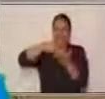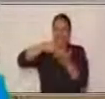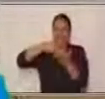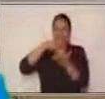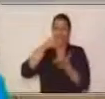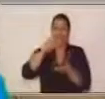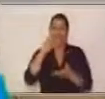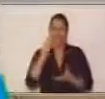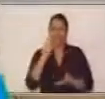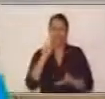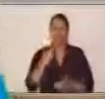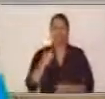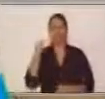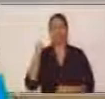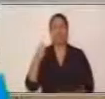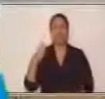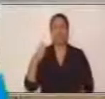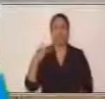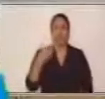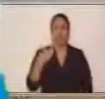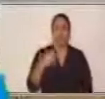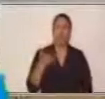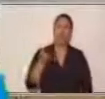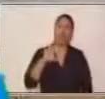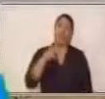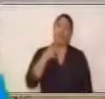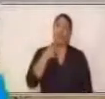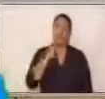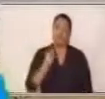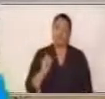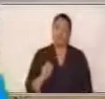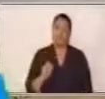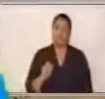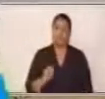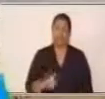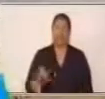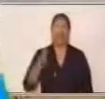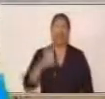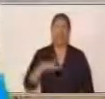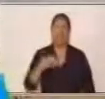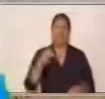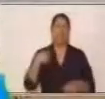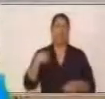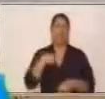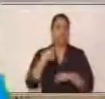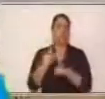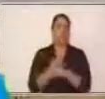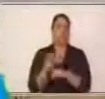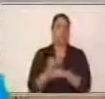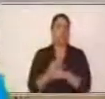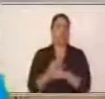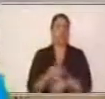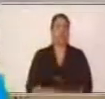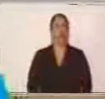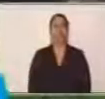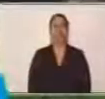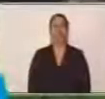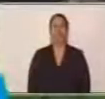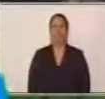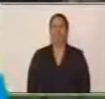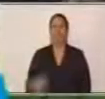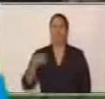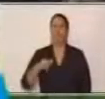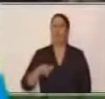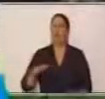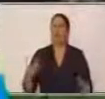tijeras y lápiz. Más adelante nos va a servir. En esta sesión